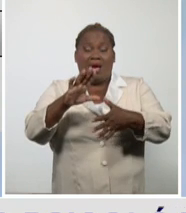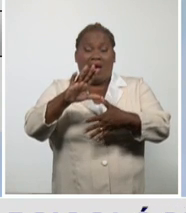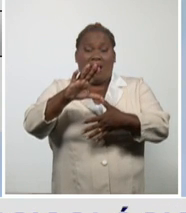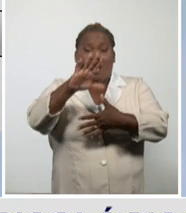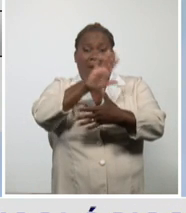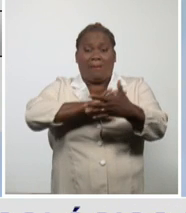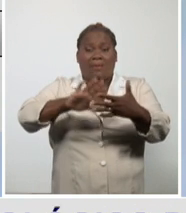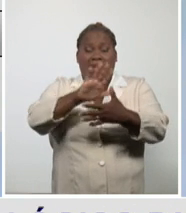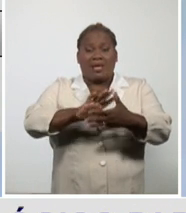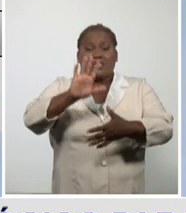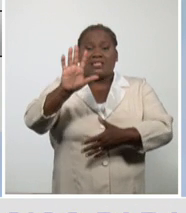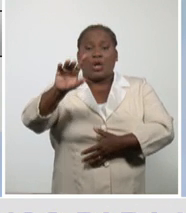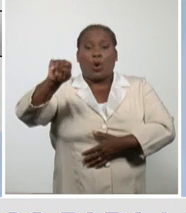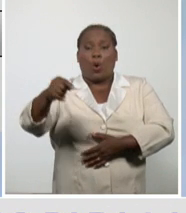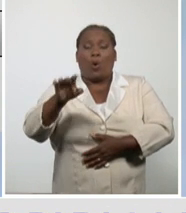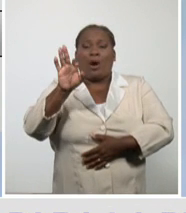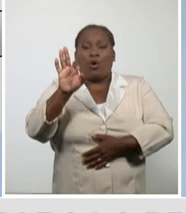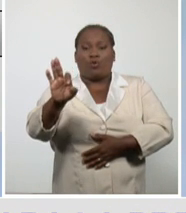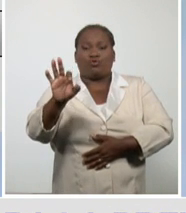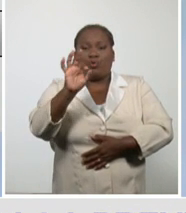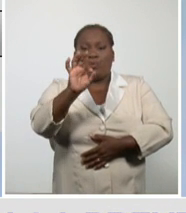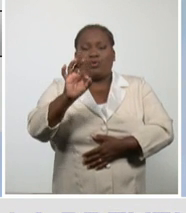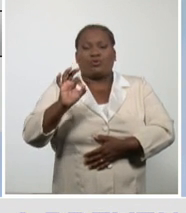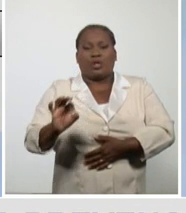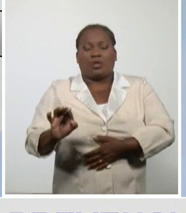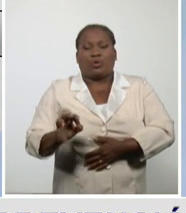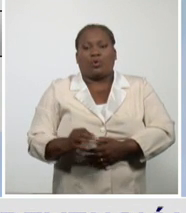un 5,8% como tal.